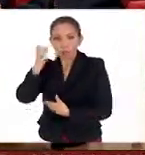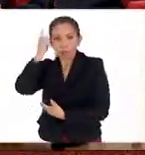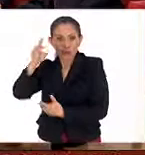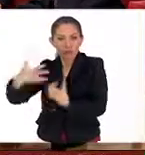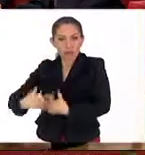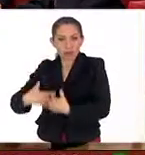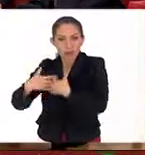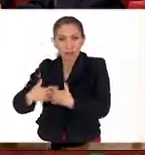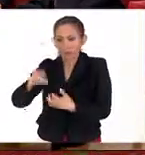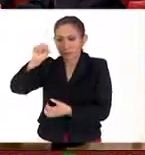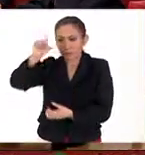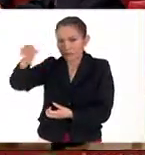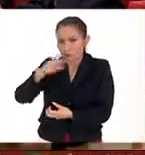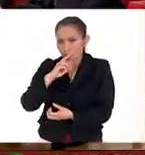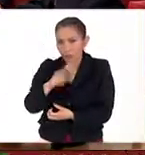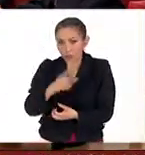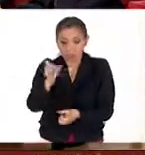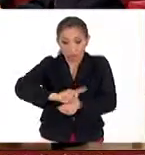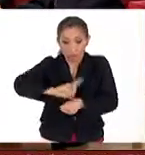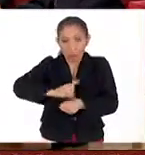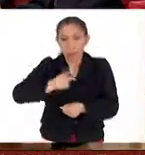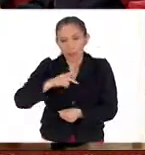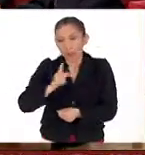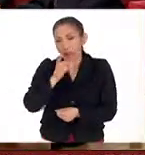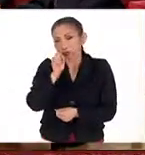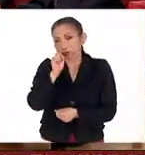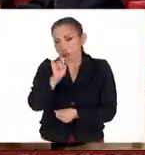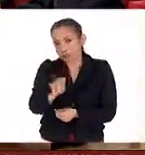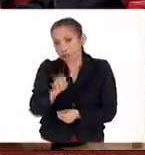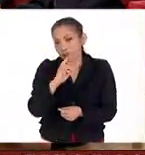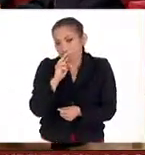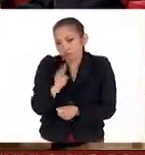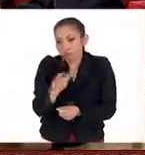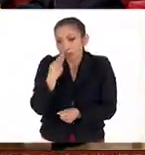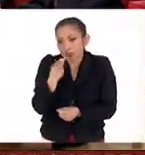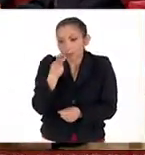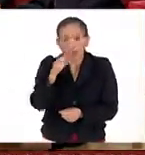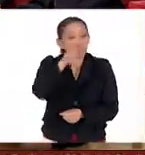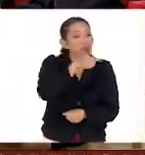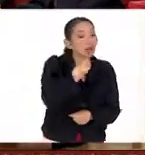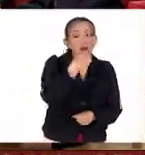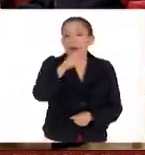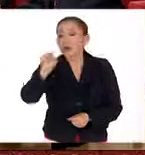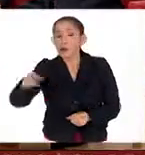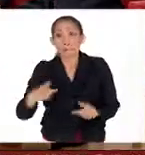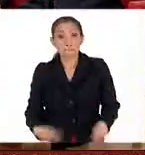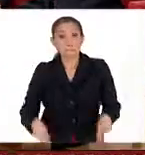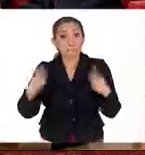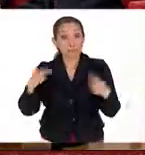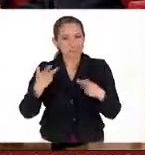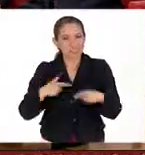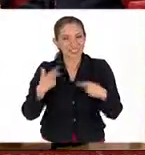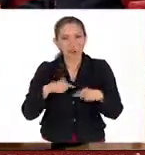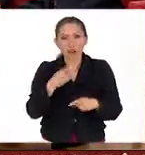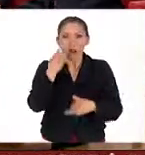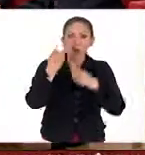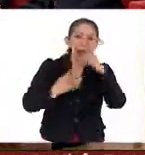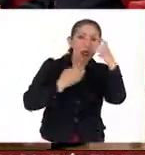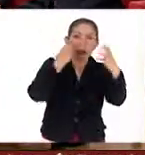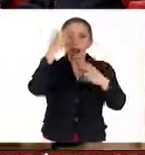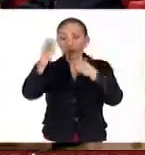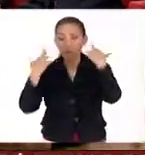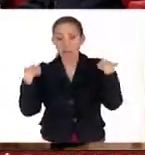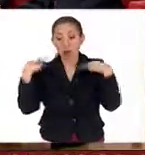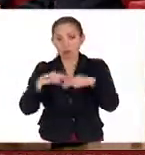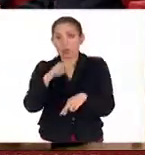que no es un profesional de la voz artística, pero sí es un profesional de la voz, porque usa su voz. El vendedor, por supuesto el maestro,